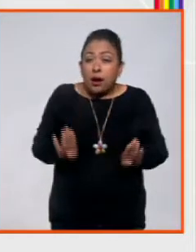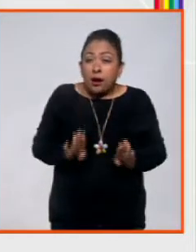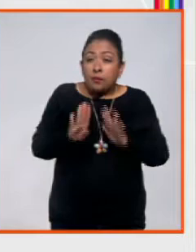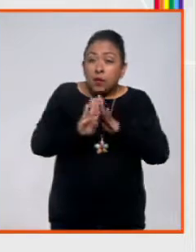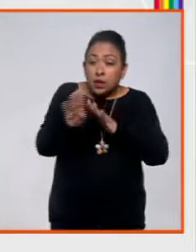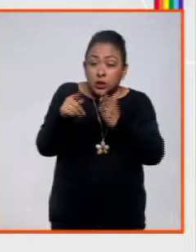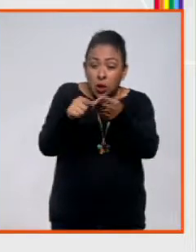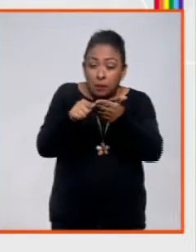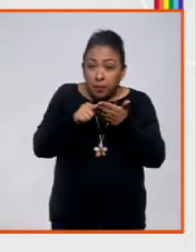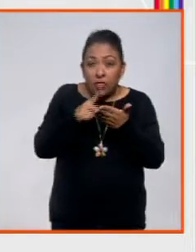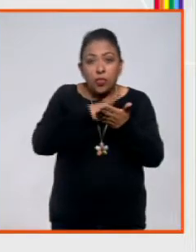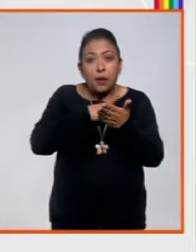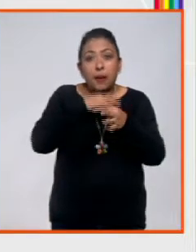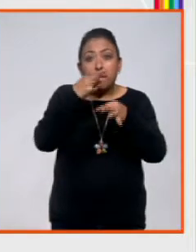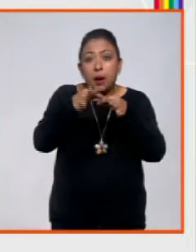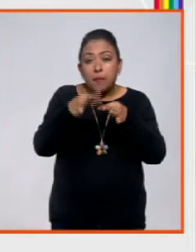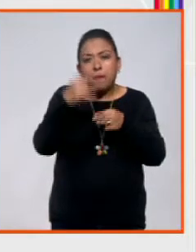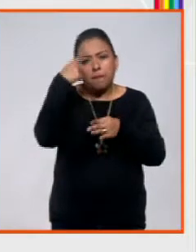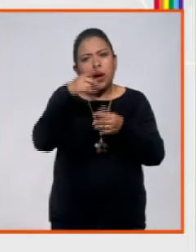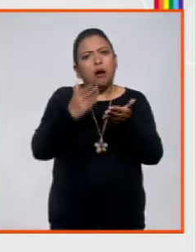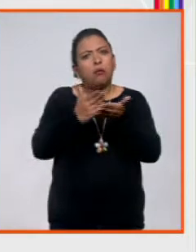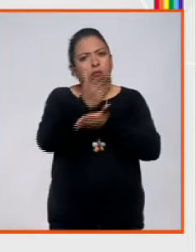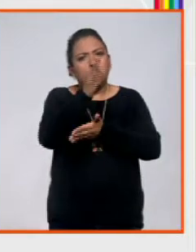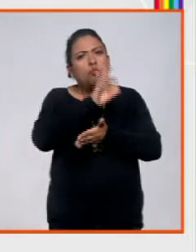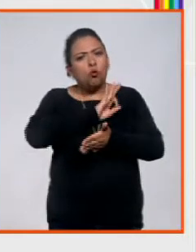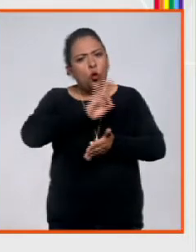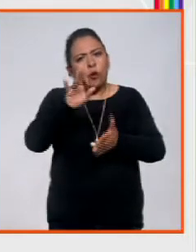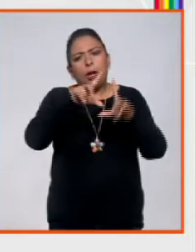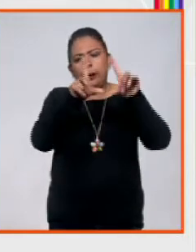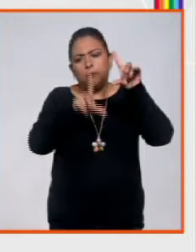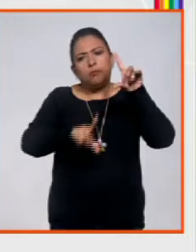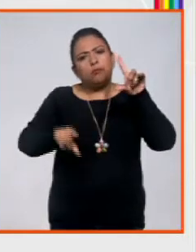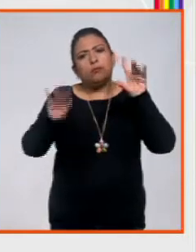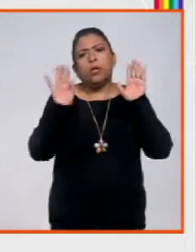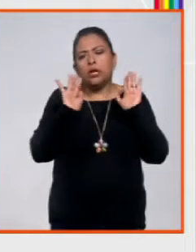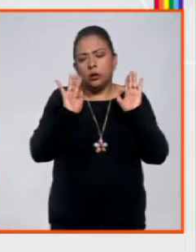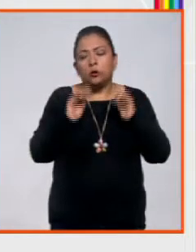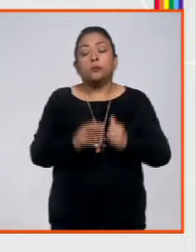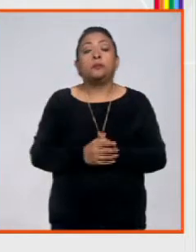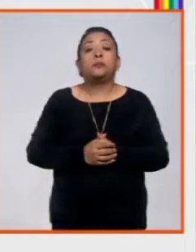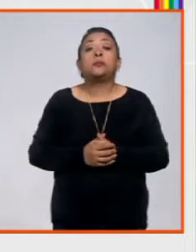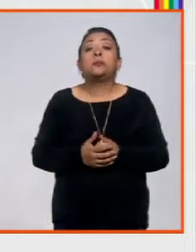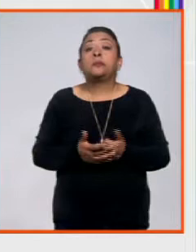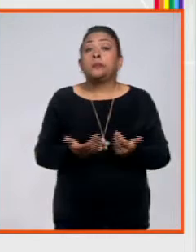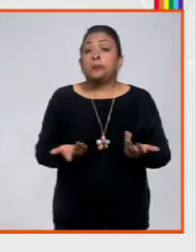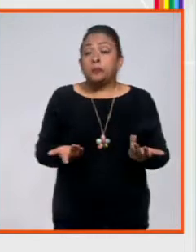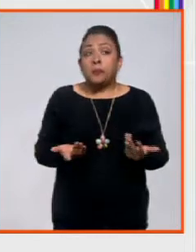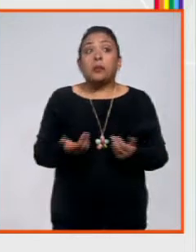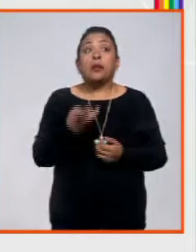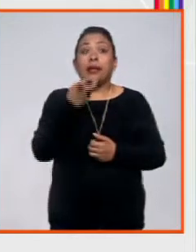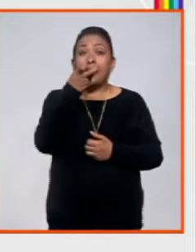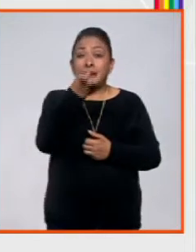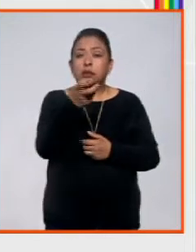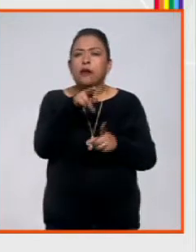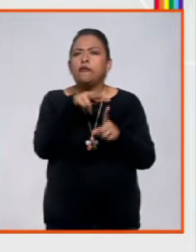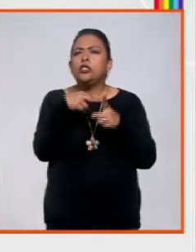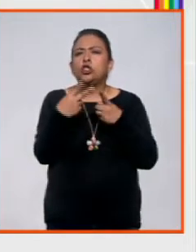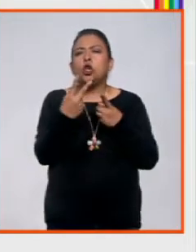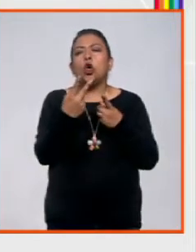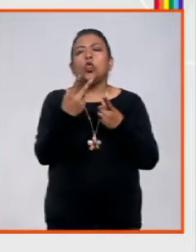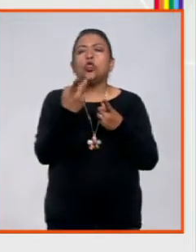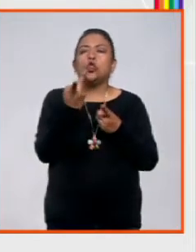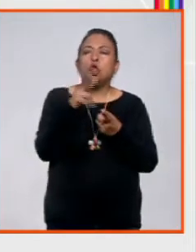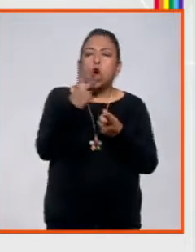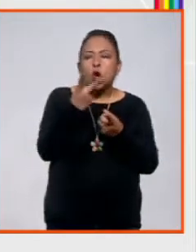que se tienen que tener para poder estar de alguna forma en nuestro territorio entonces está esta visión doble o